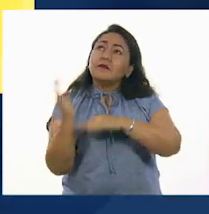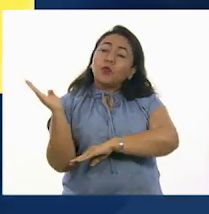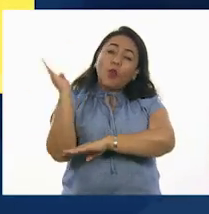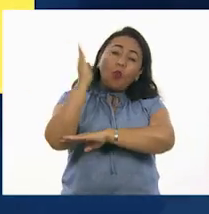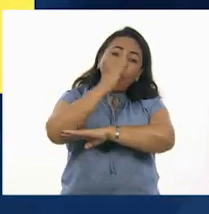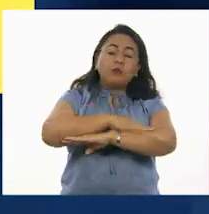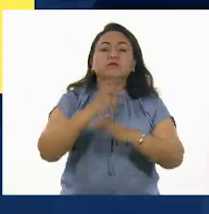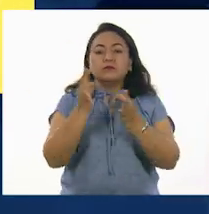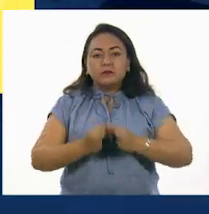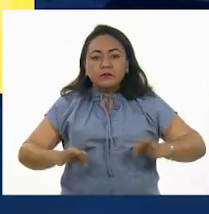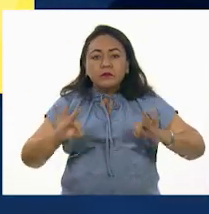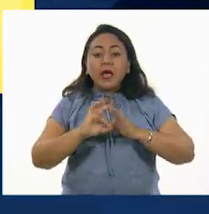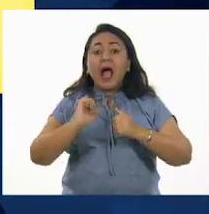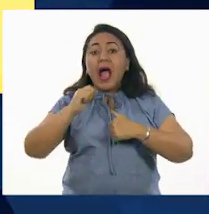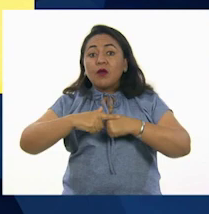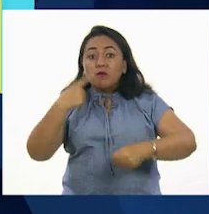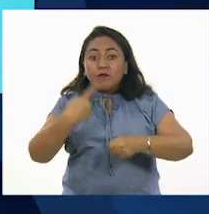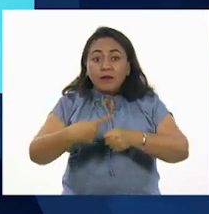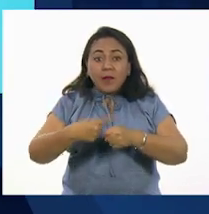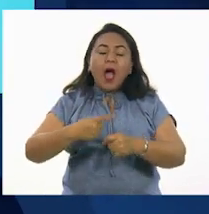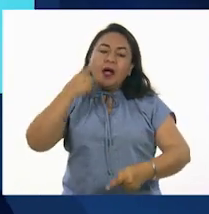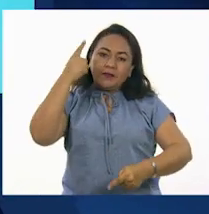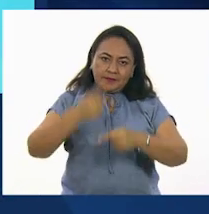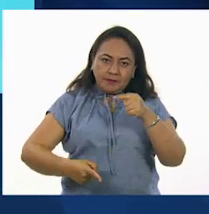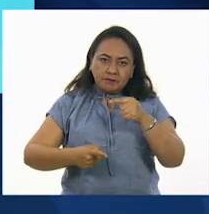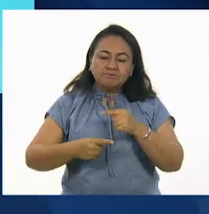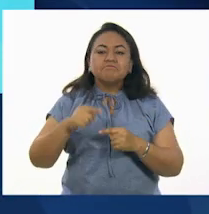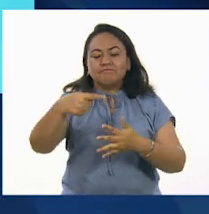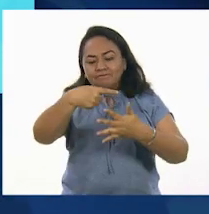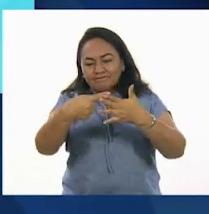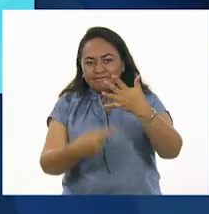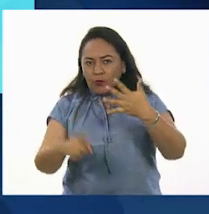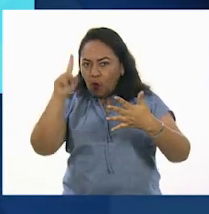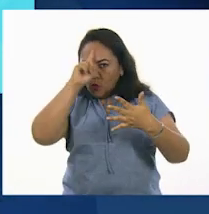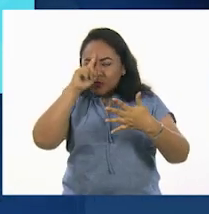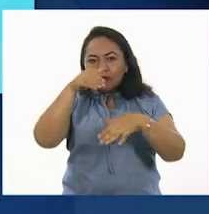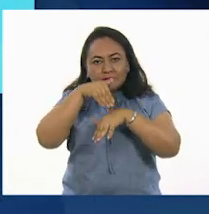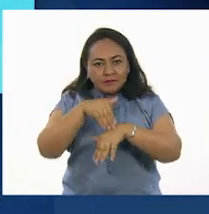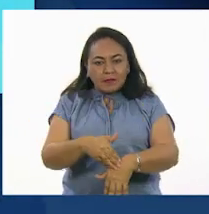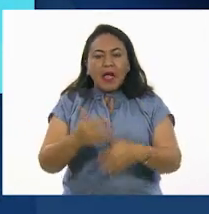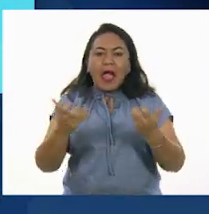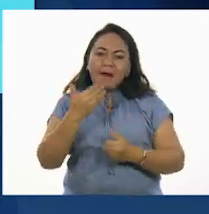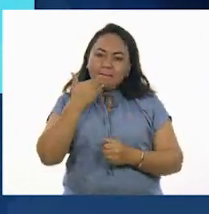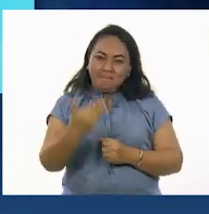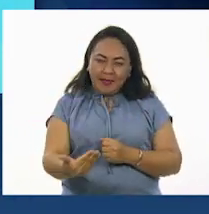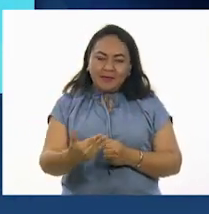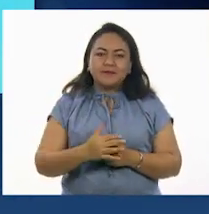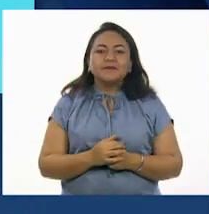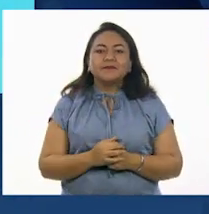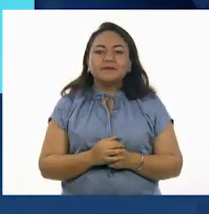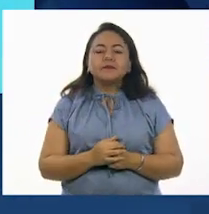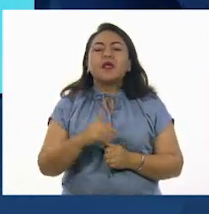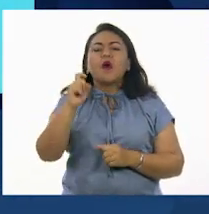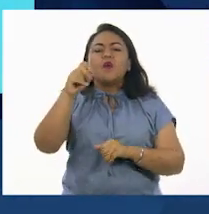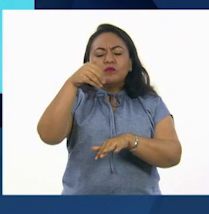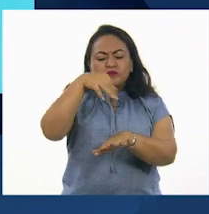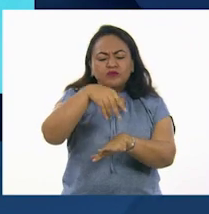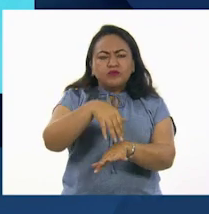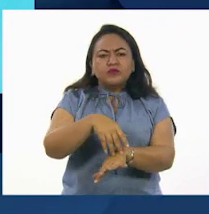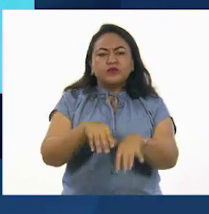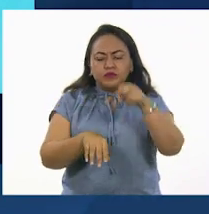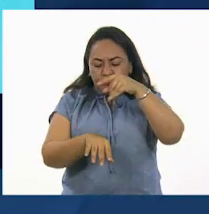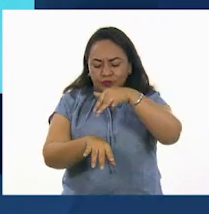importante para prevenir cualquier enfermedad. Sigue estos pasos para hacerlo correctamente. Moja tus